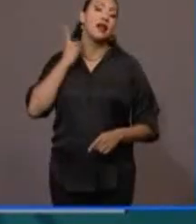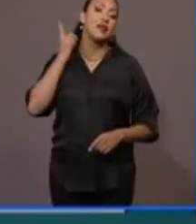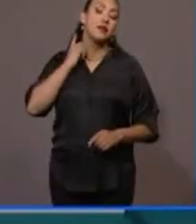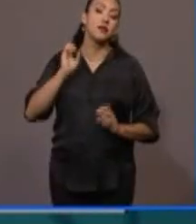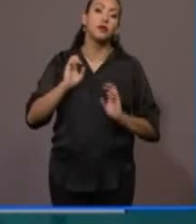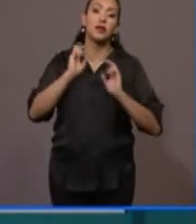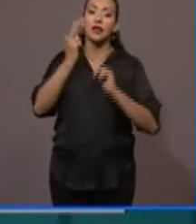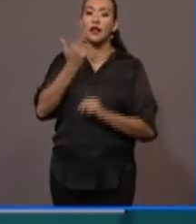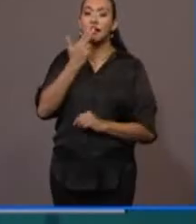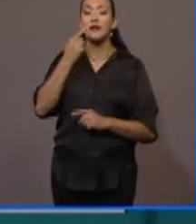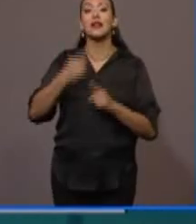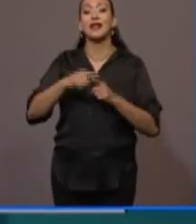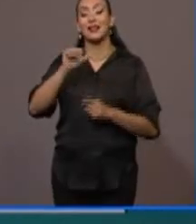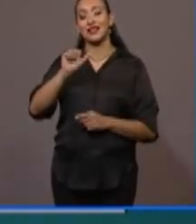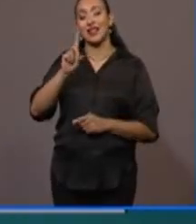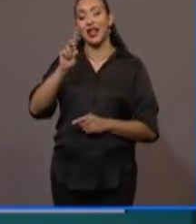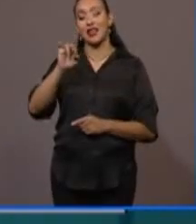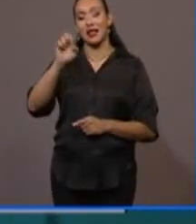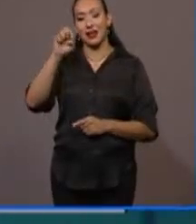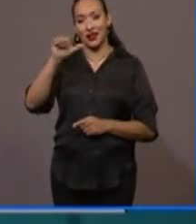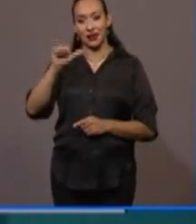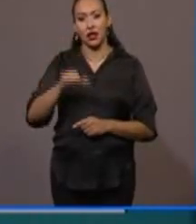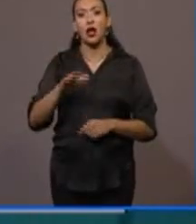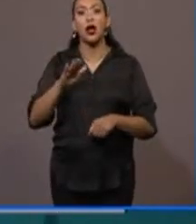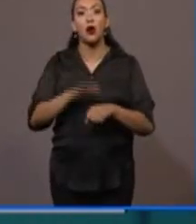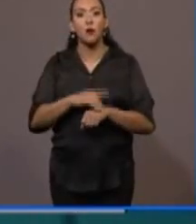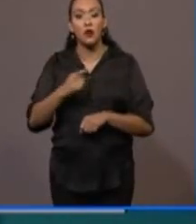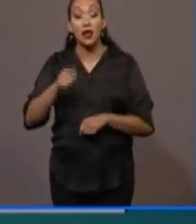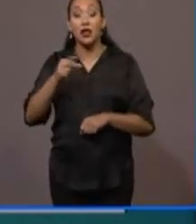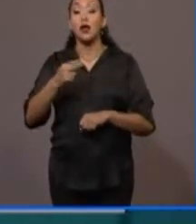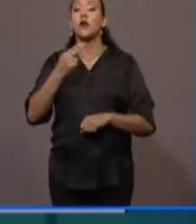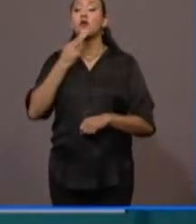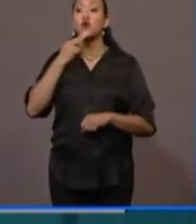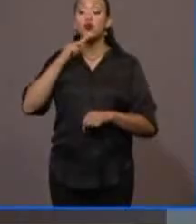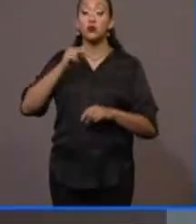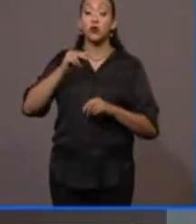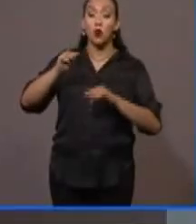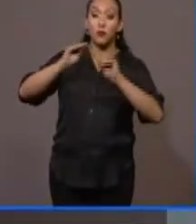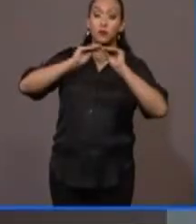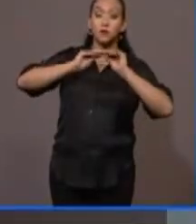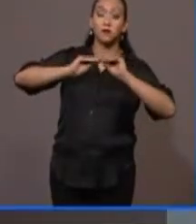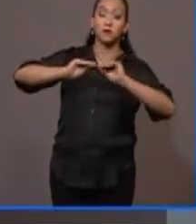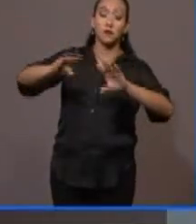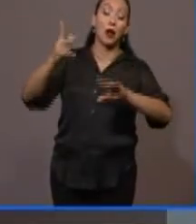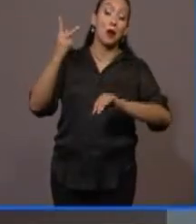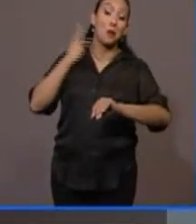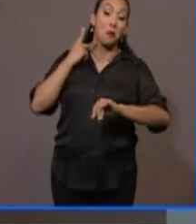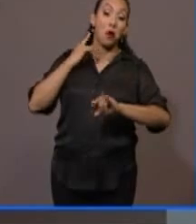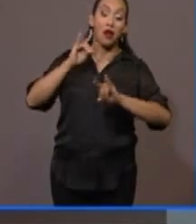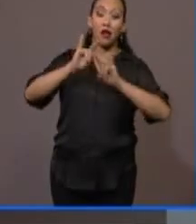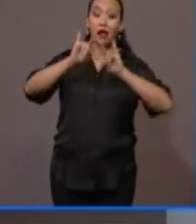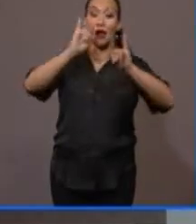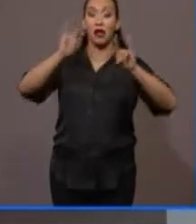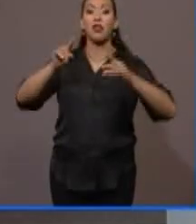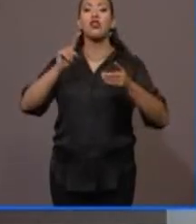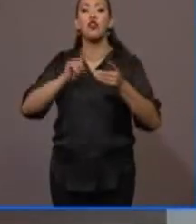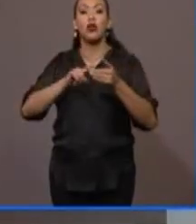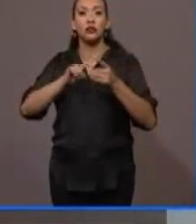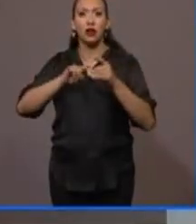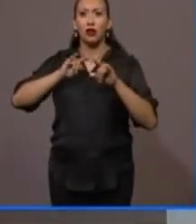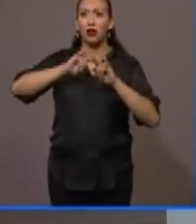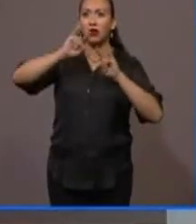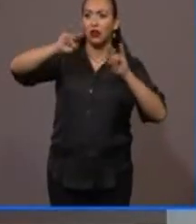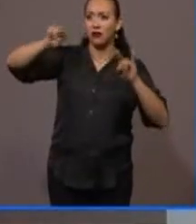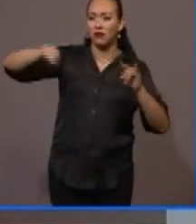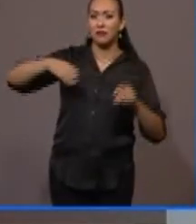por Chihuahua, Adriana Beltrán Murillo, por colocar propaganda político-electoral en elementos de equipamiento urbano,